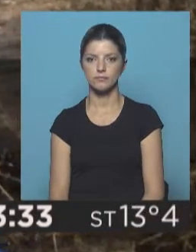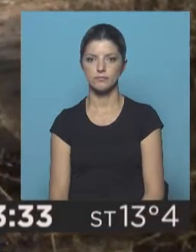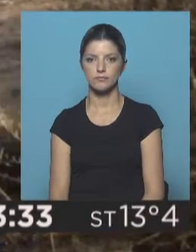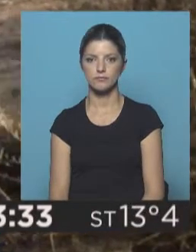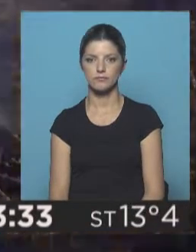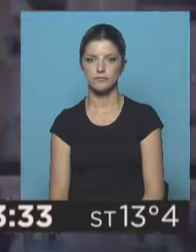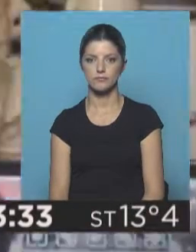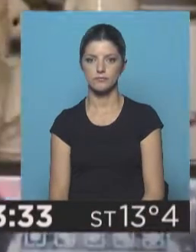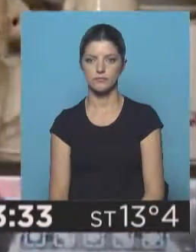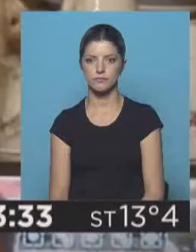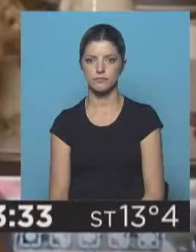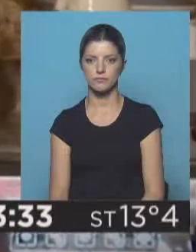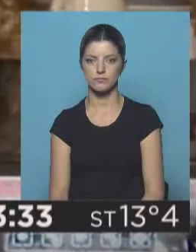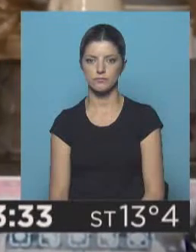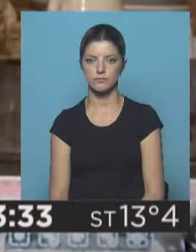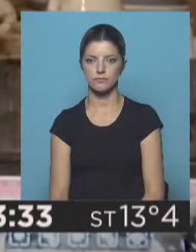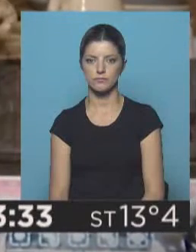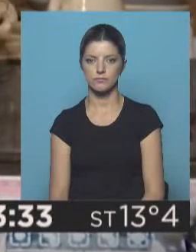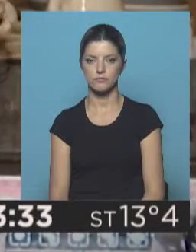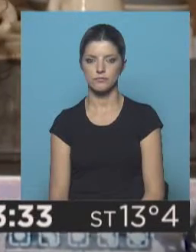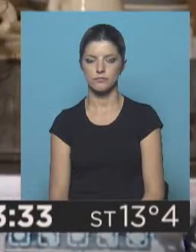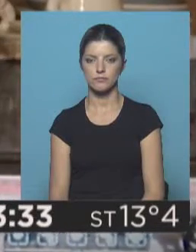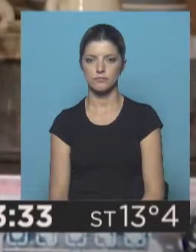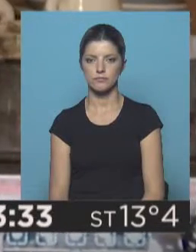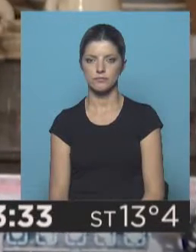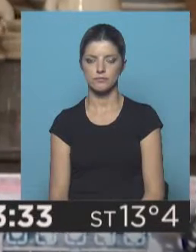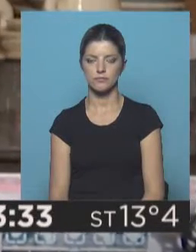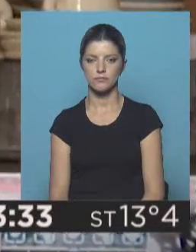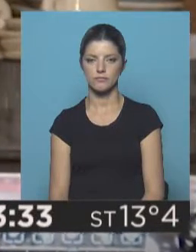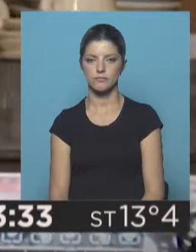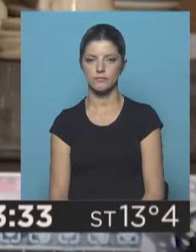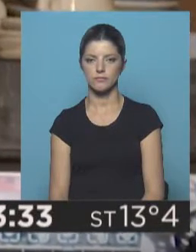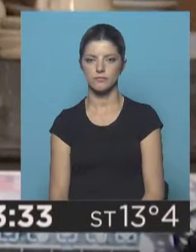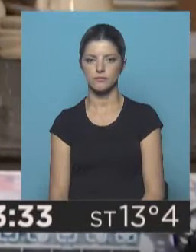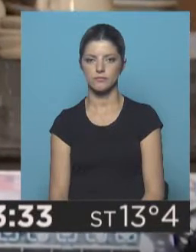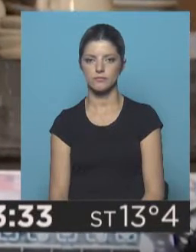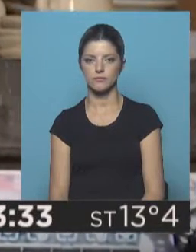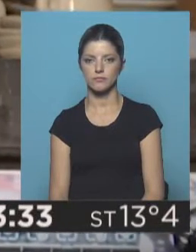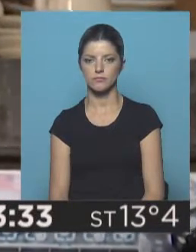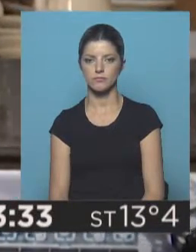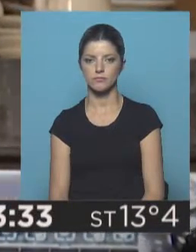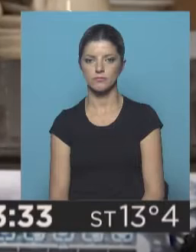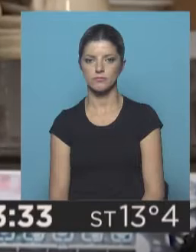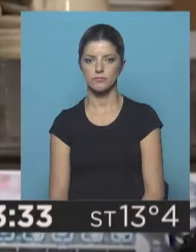months. It's very difficult also for us because